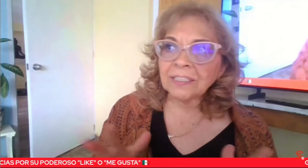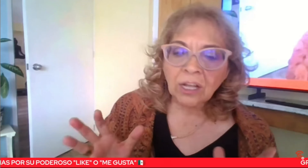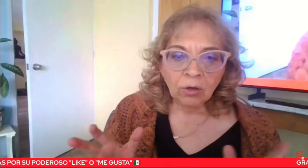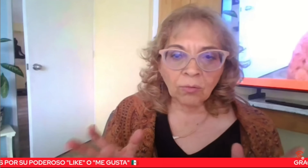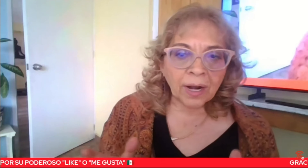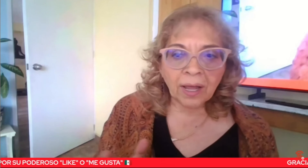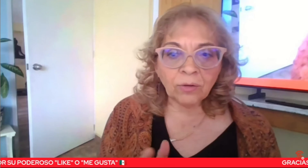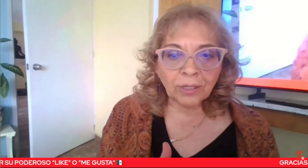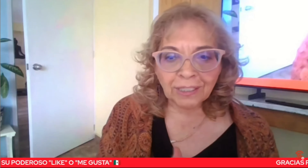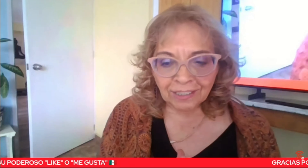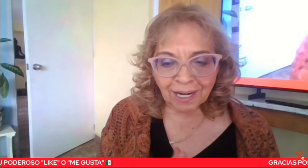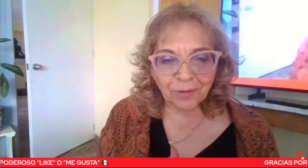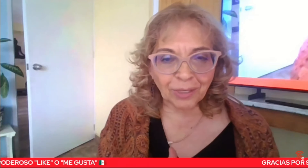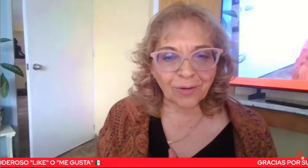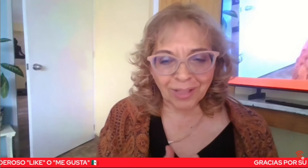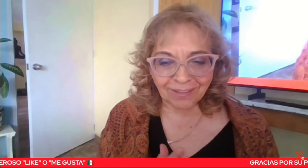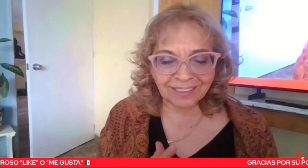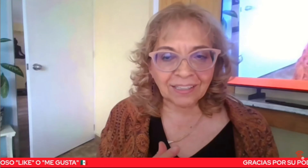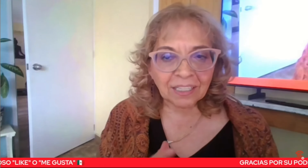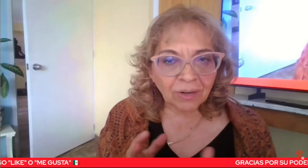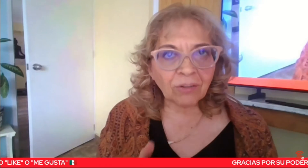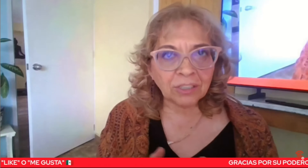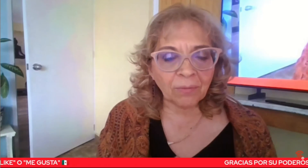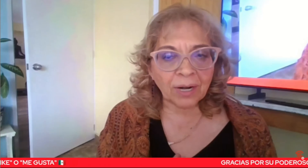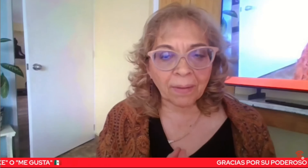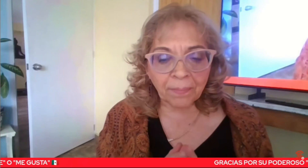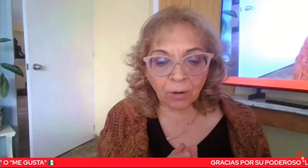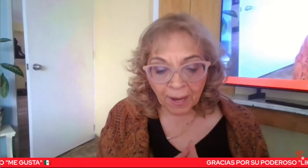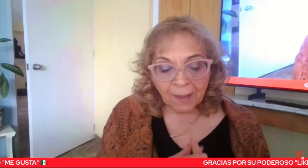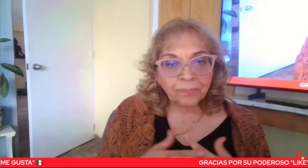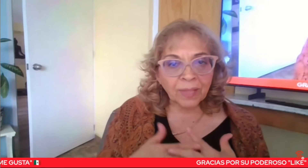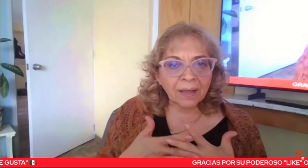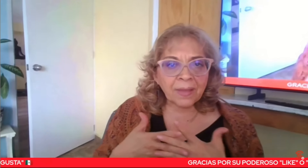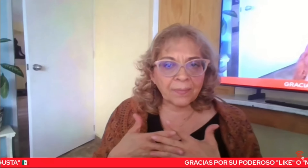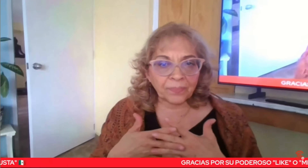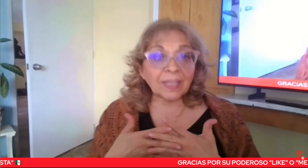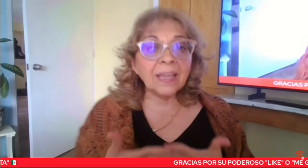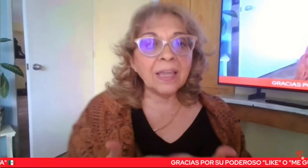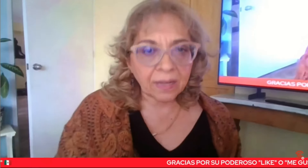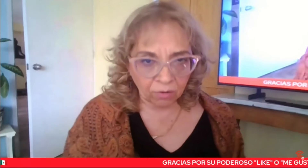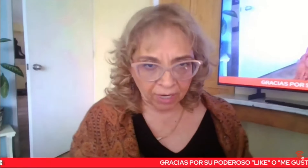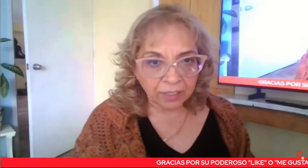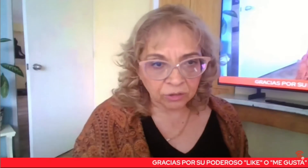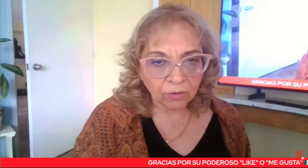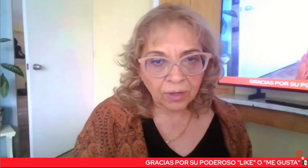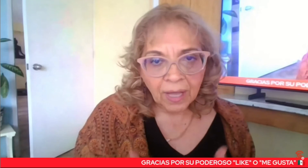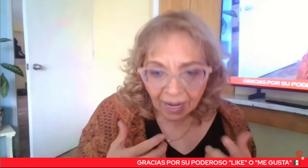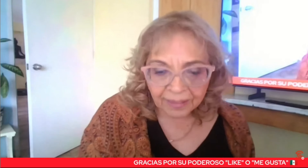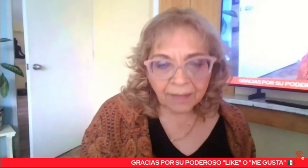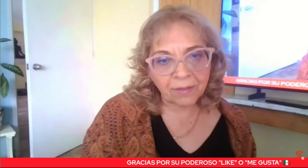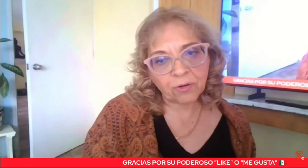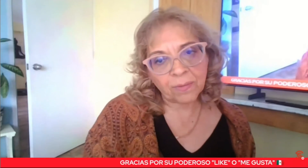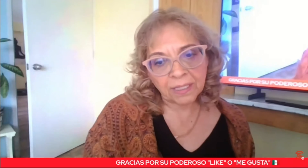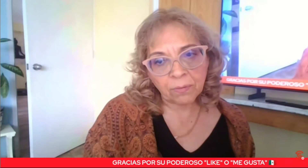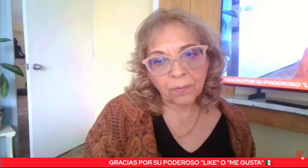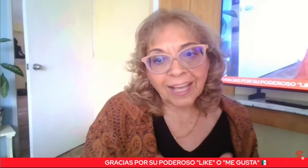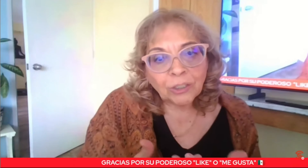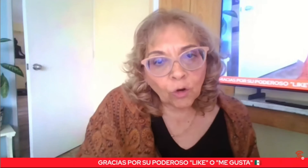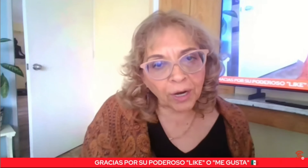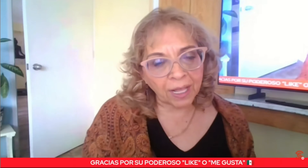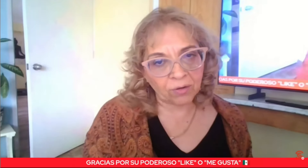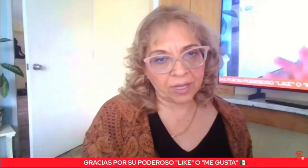es enchilame otra gorda, Vicente, es una cosa muy grave. Pero déjame ir con esto al tema informativo,